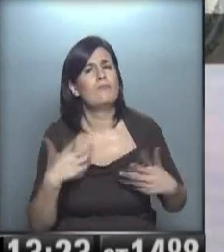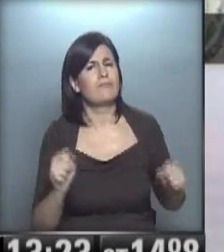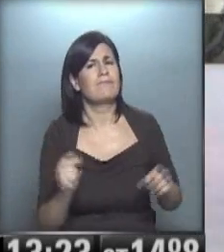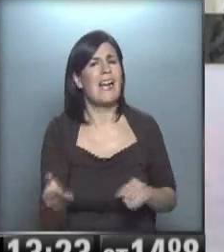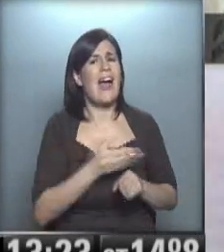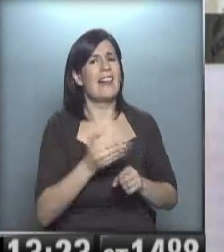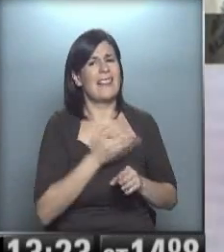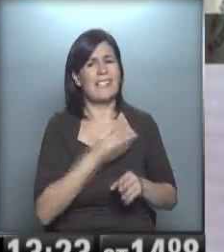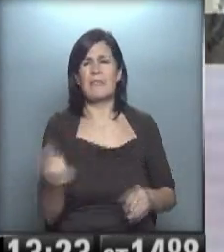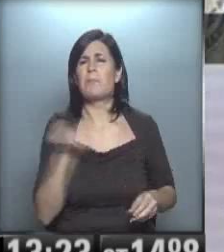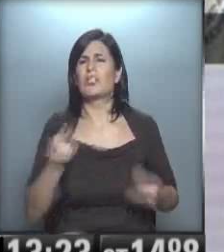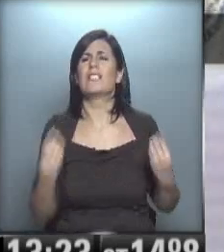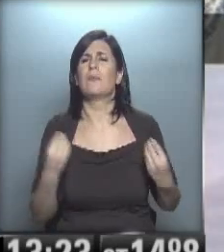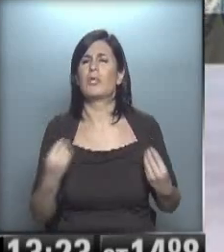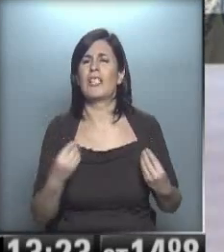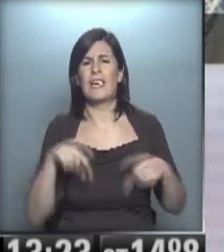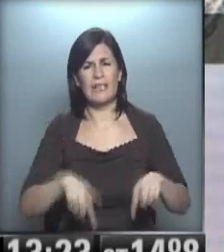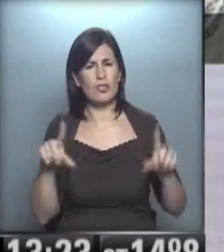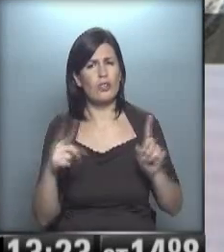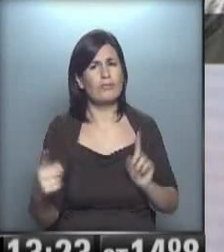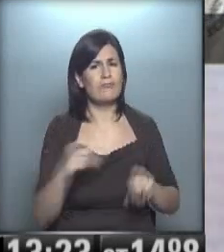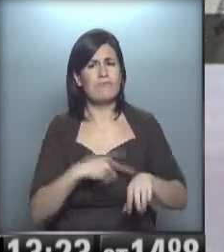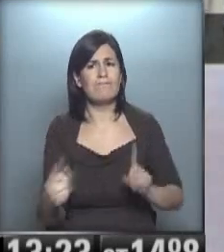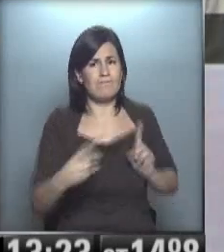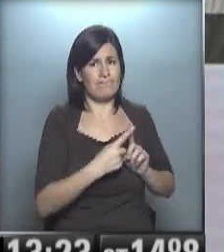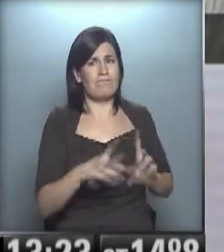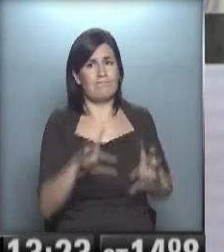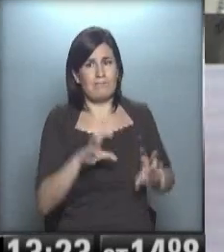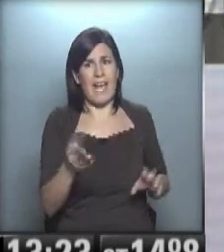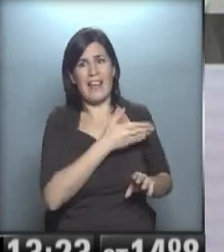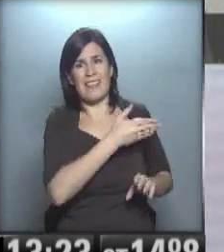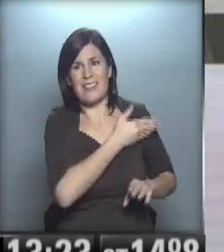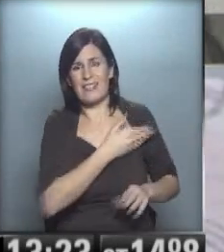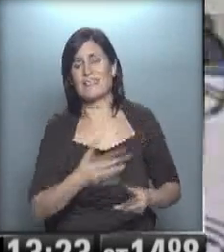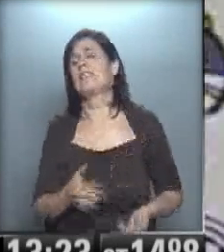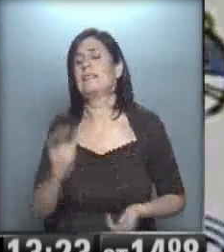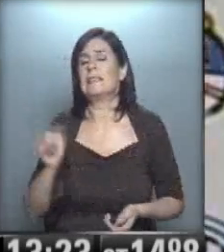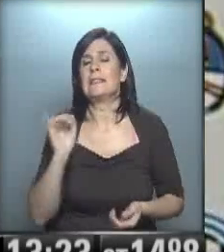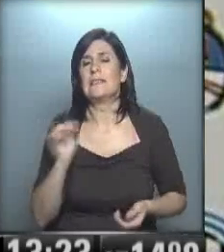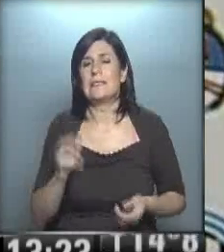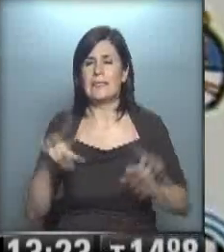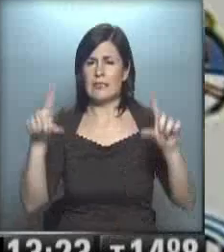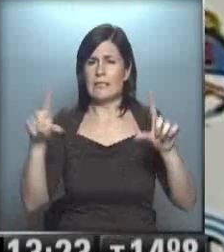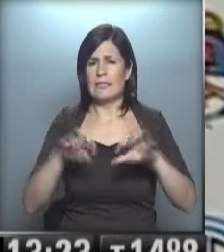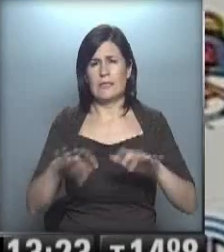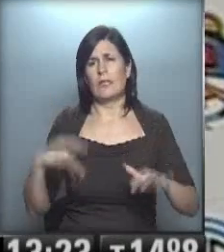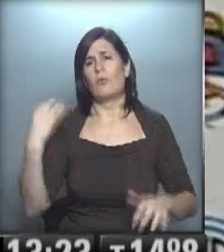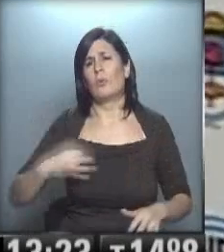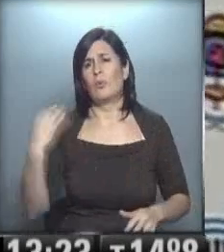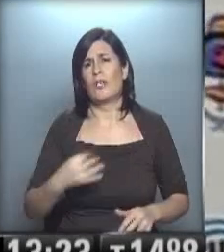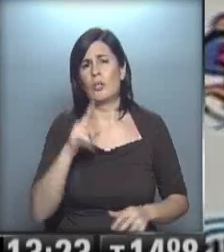y si este aparato acorta estas distancias sí bueno la resolución de este equipo es de